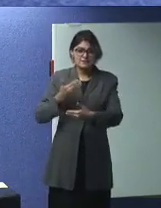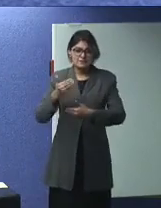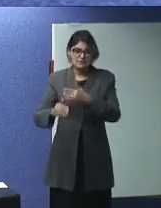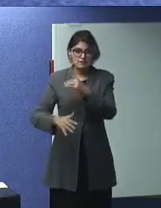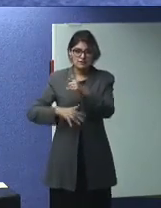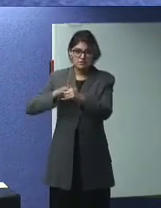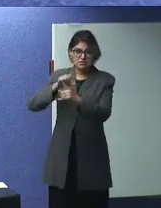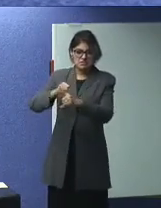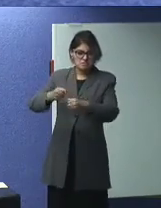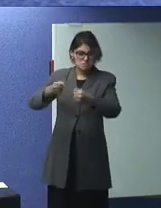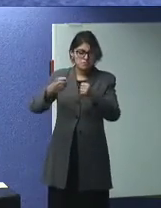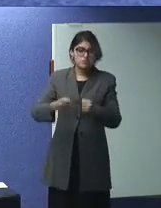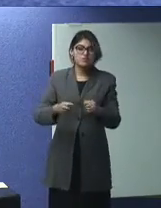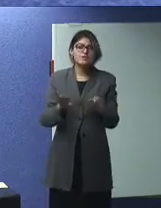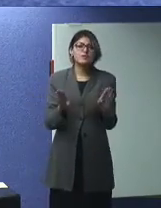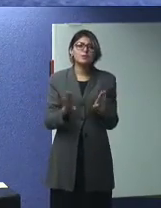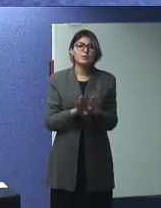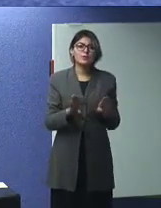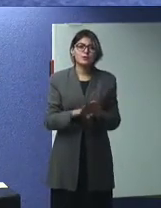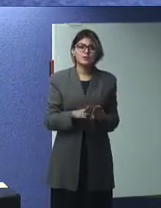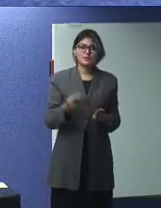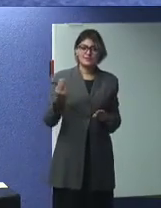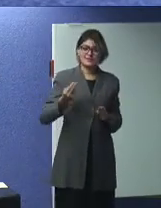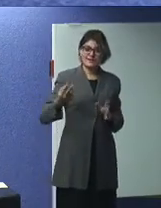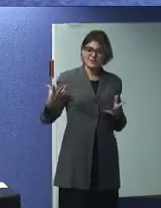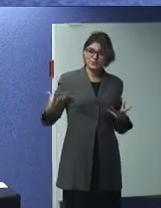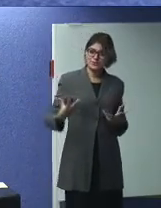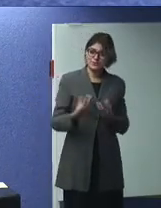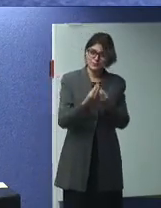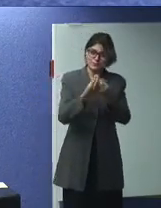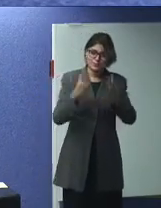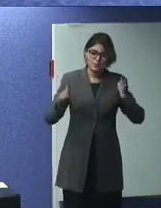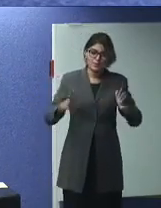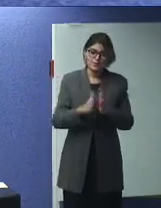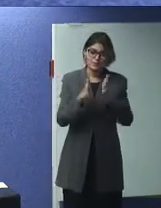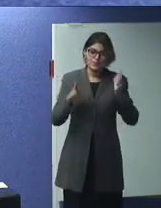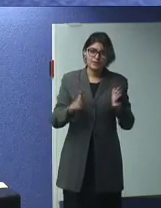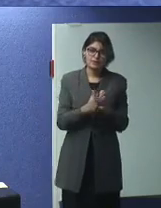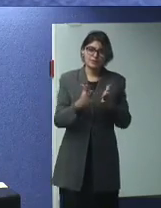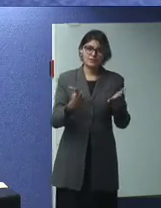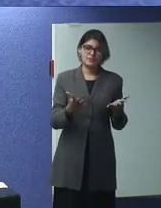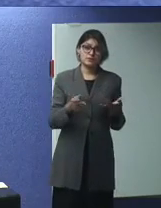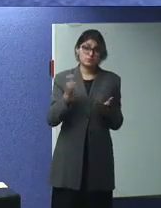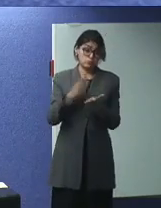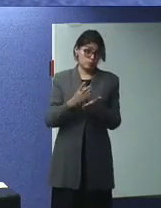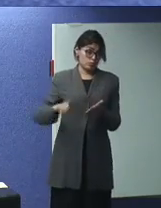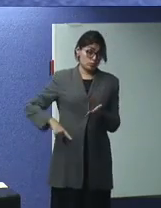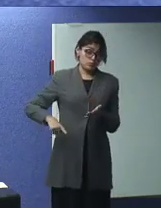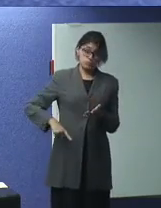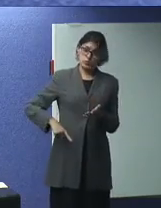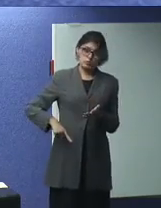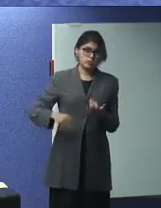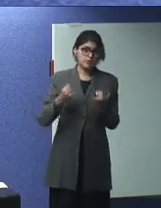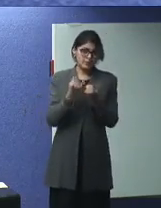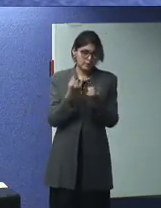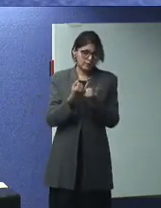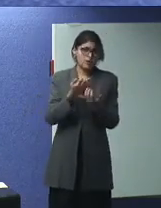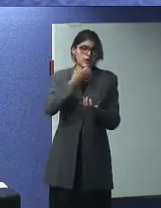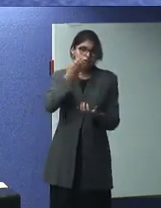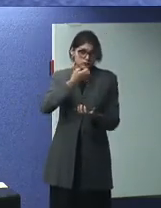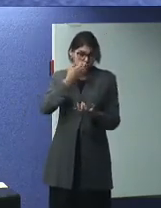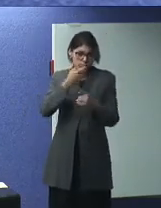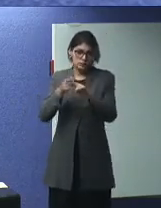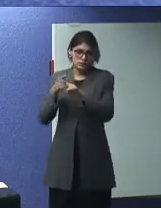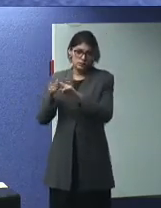poderlo garantizar, se necesita de la colaboración de todas y todos, no solo el Estado, también la academia, el